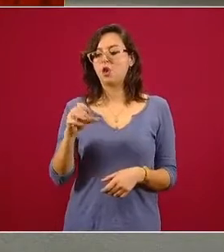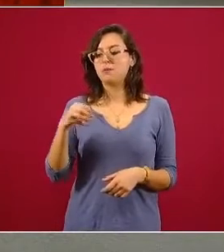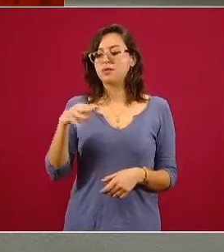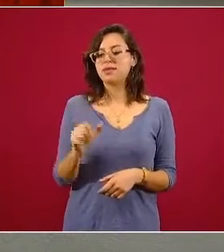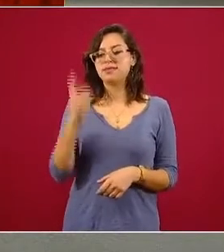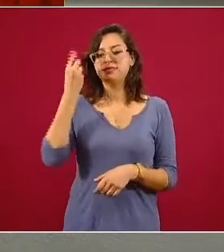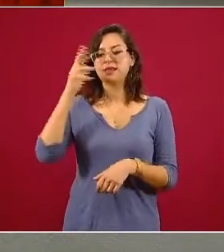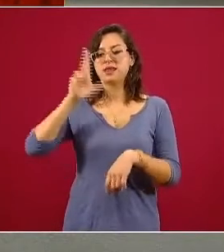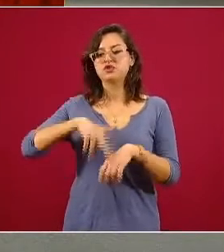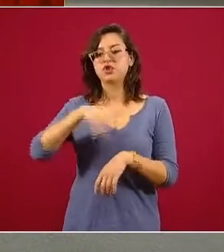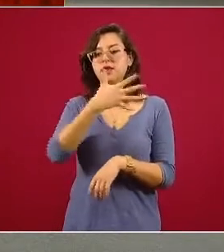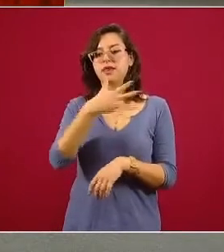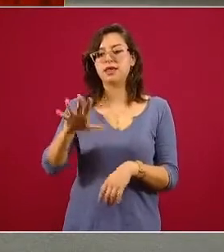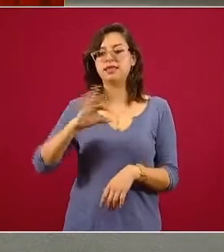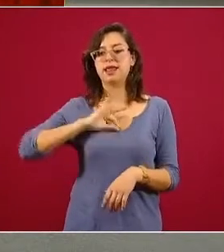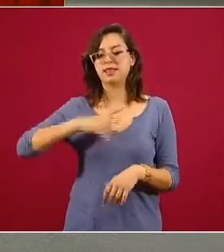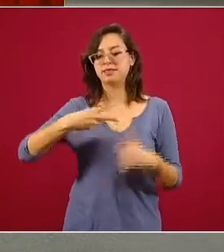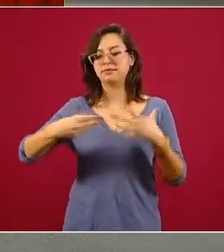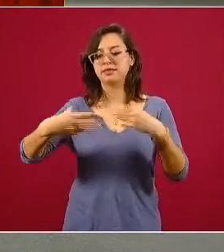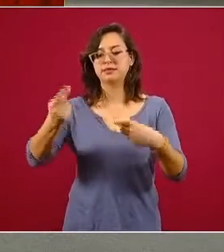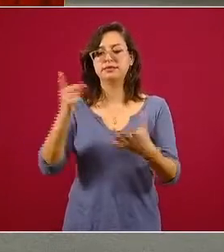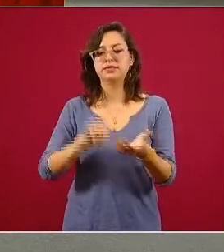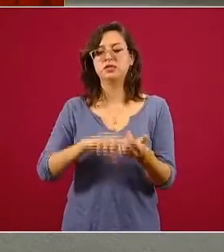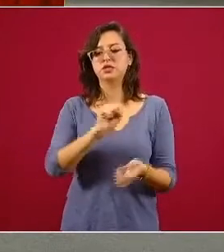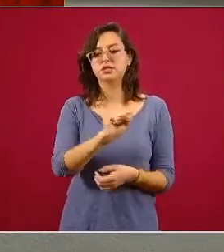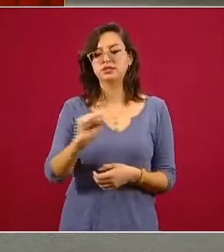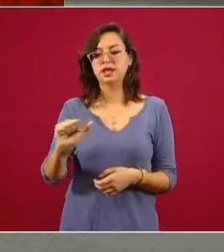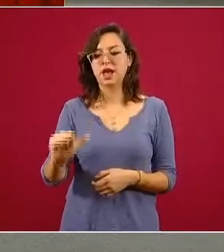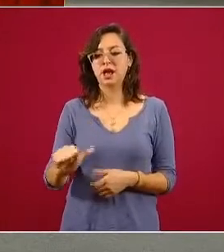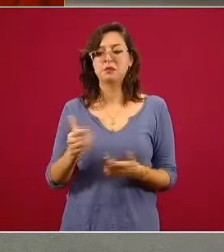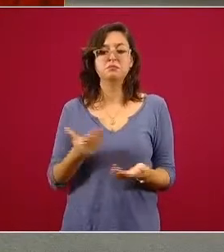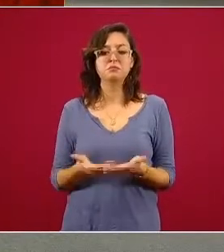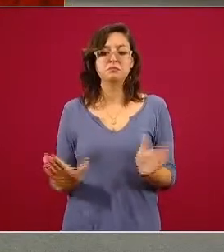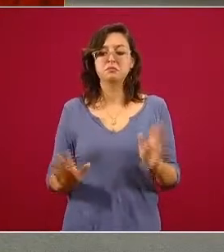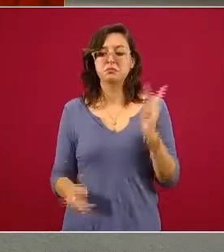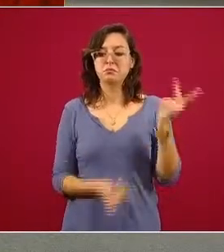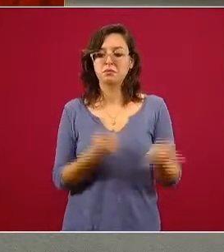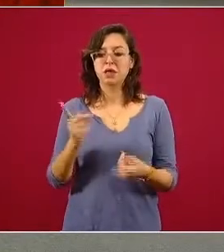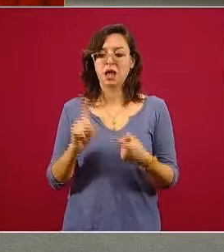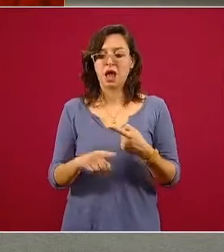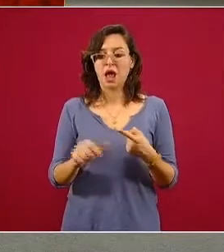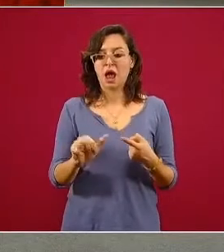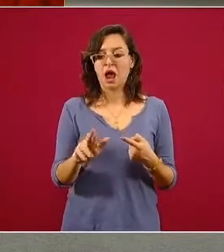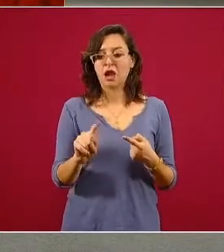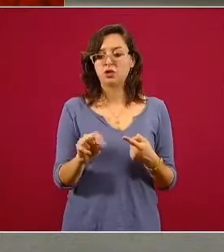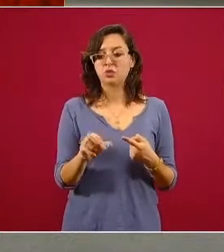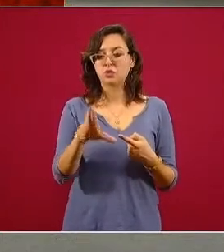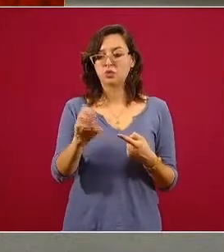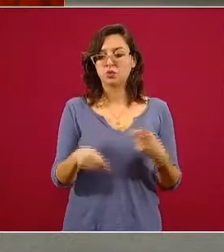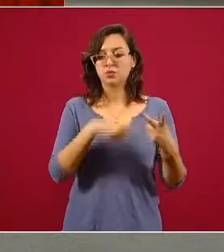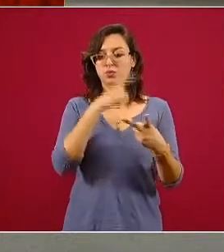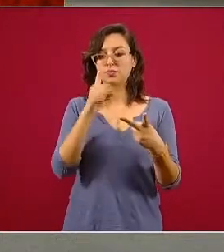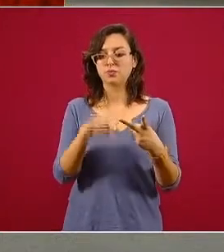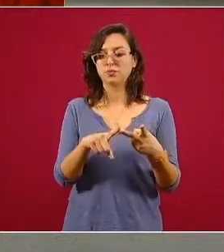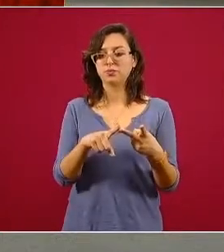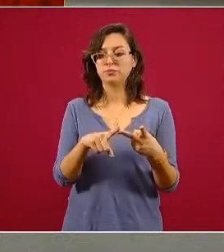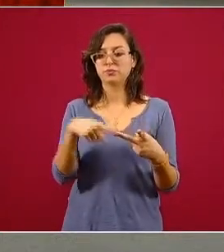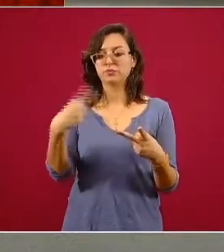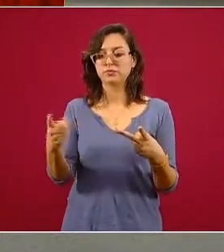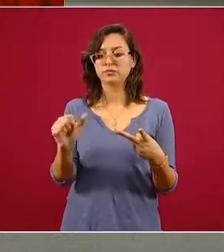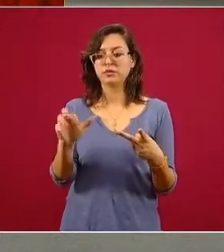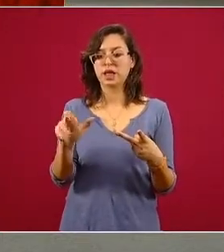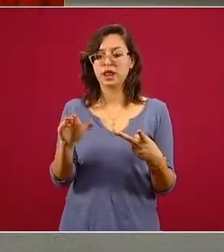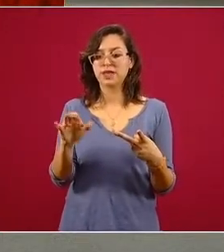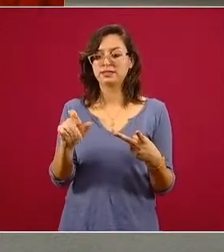de Epidemiología de la Secretaría de Salud. Vamos a abrir preguntas. Arturo, de Pie de Página,